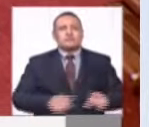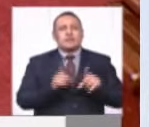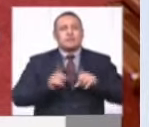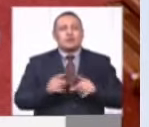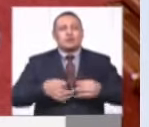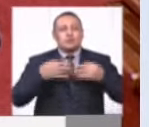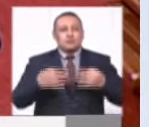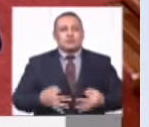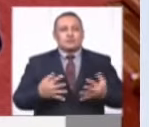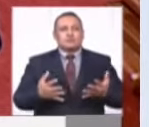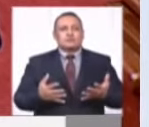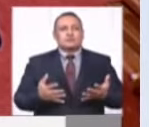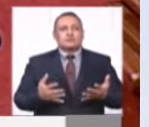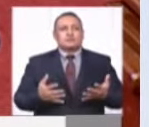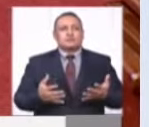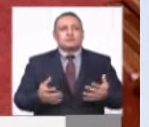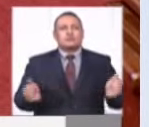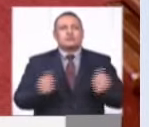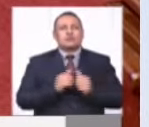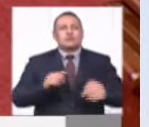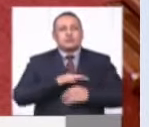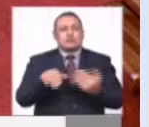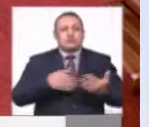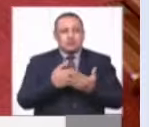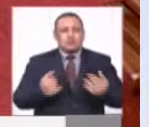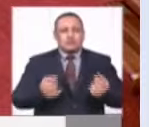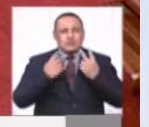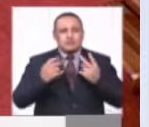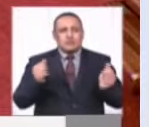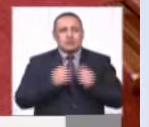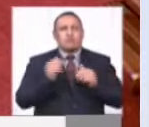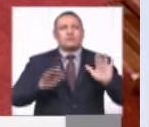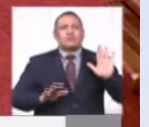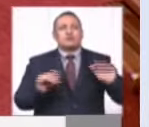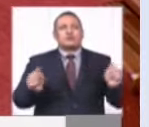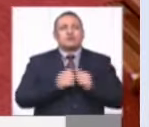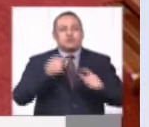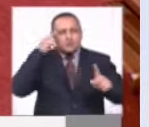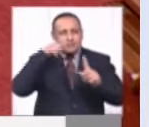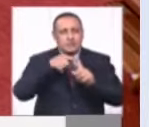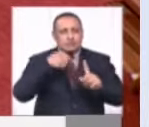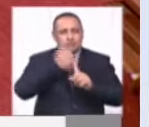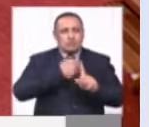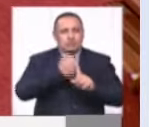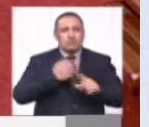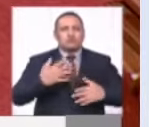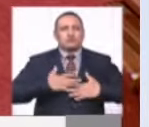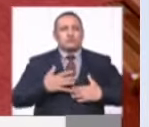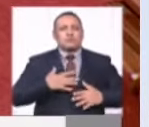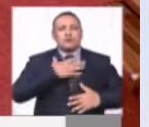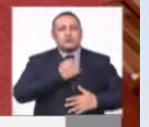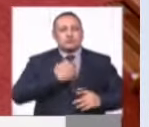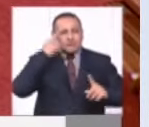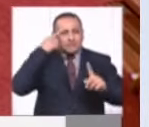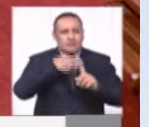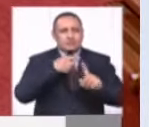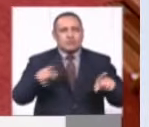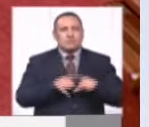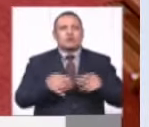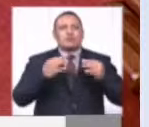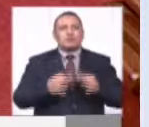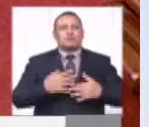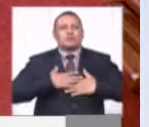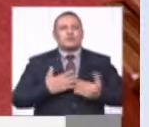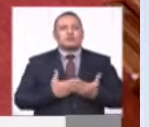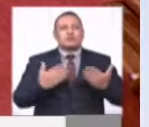y cumplir y que esta promesa, este reto, porque soy un hombre de retos, siempre he cumplido mis